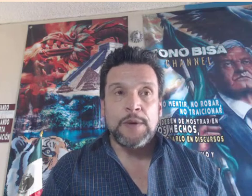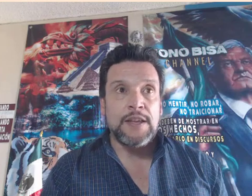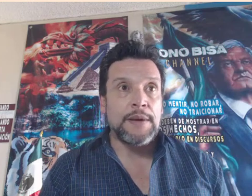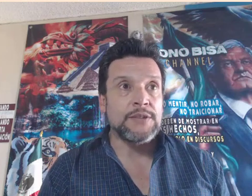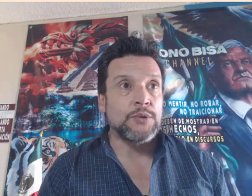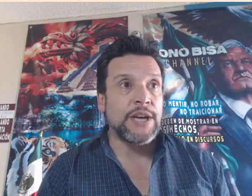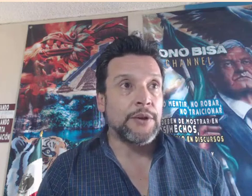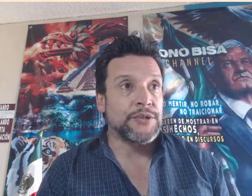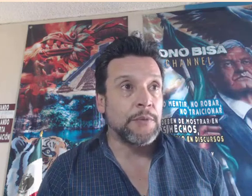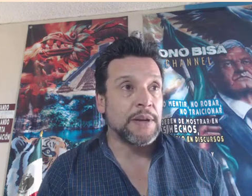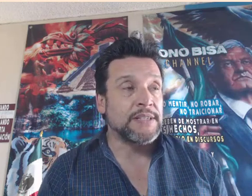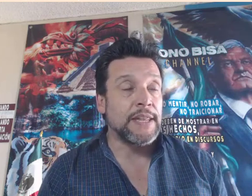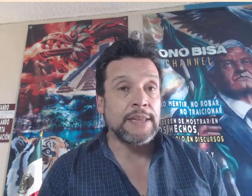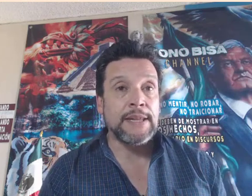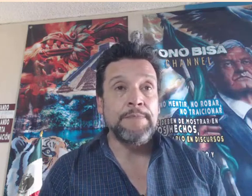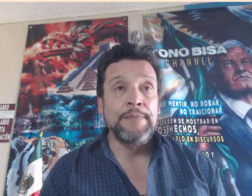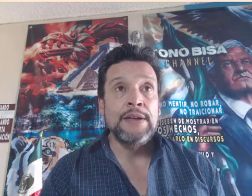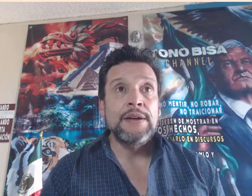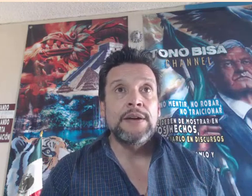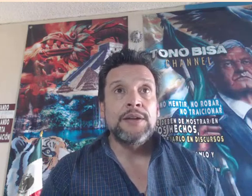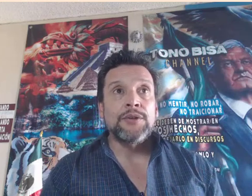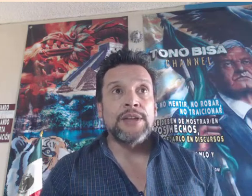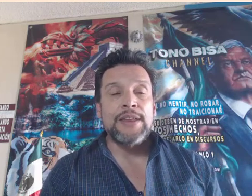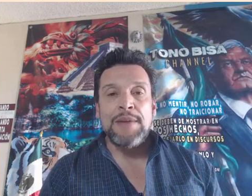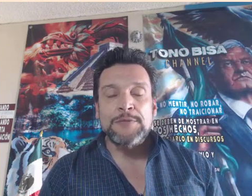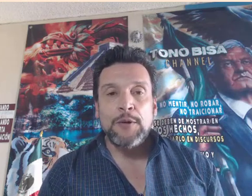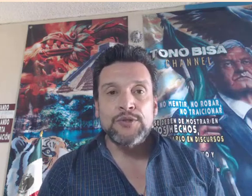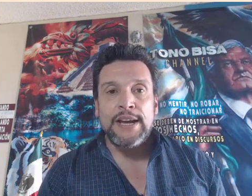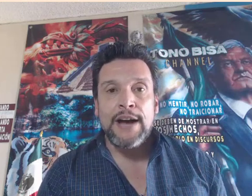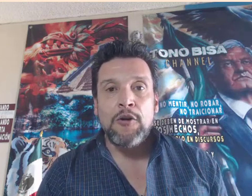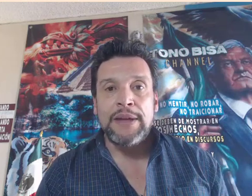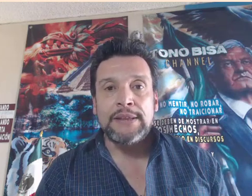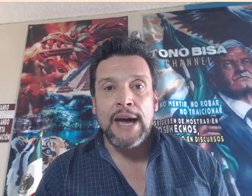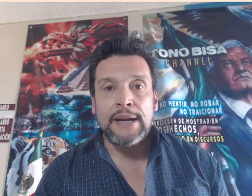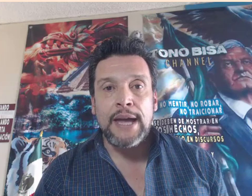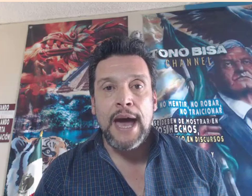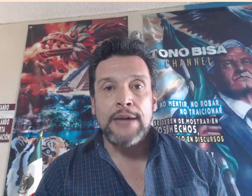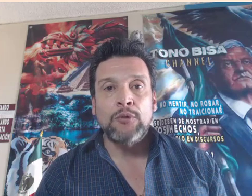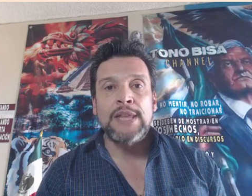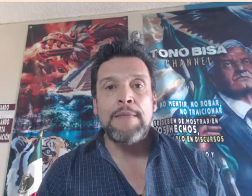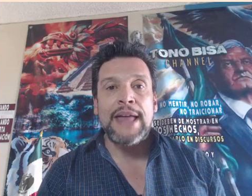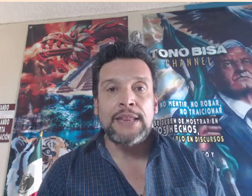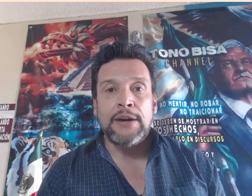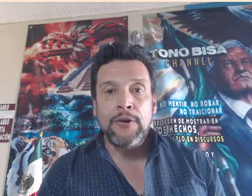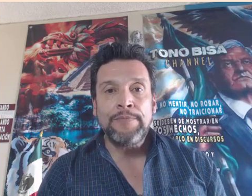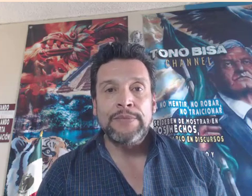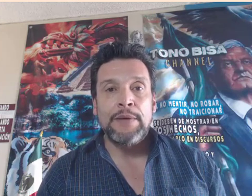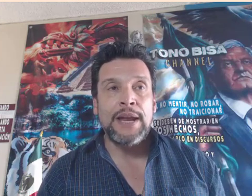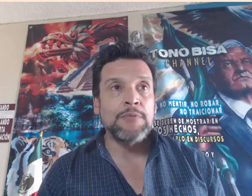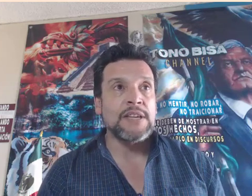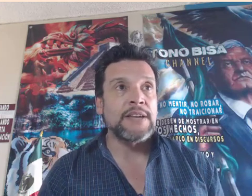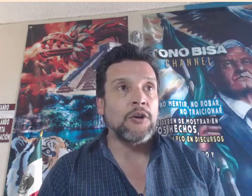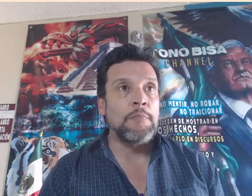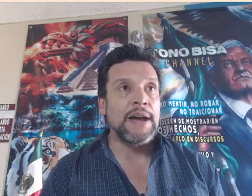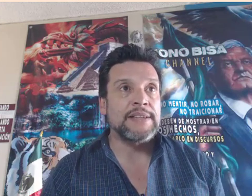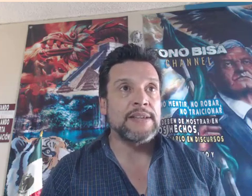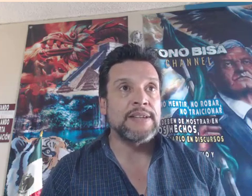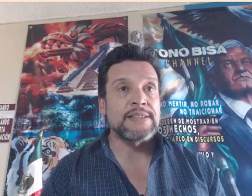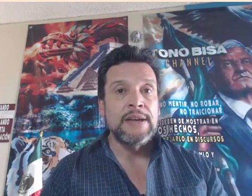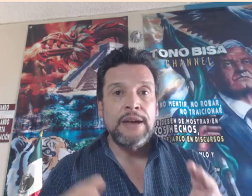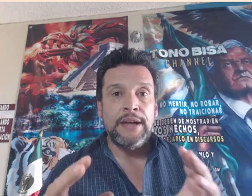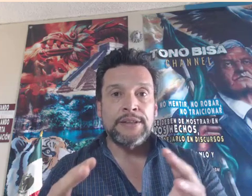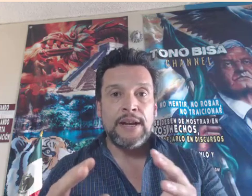noticia después de haber escuchado a nuestro presidente donde además me gustaría comentar que hay un debate no deberíamos hacer